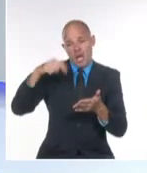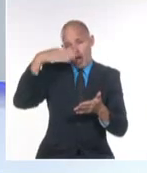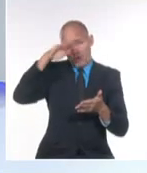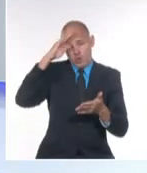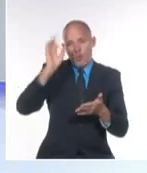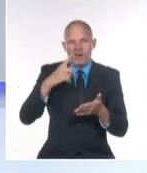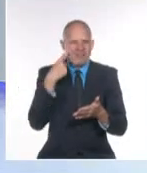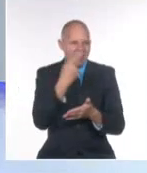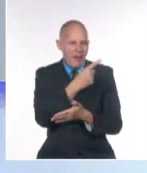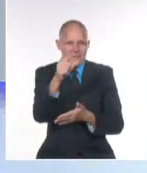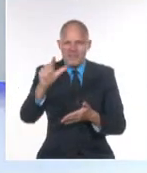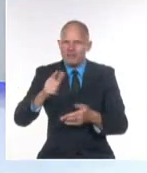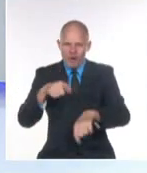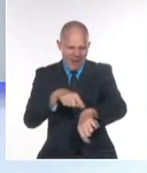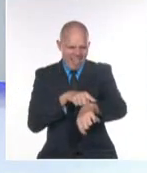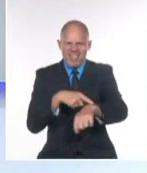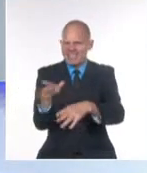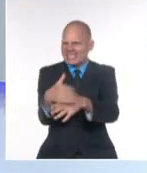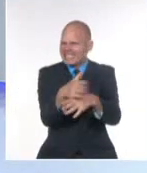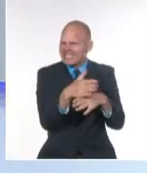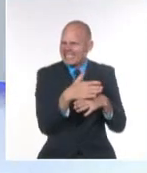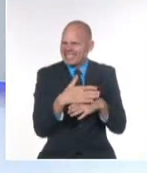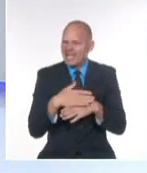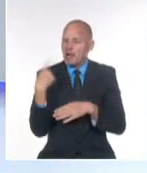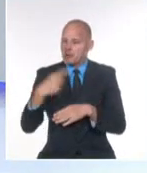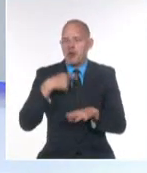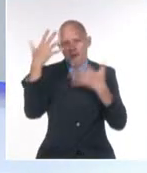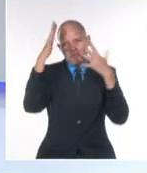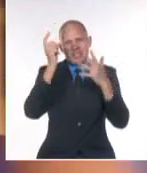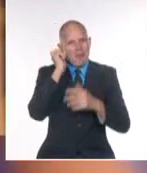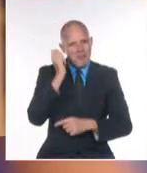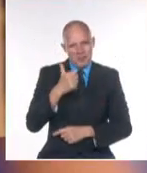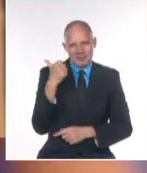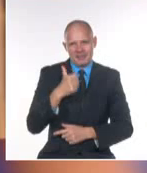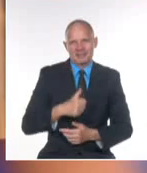mestizaje. Desde nuestro noticiero nos sumamos a la celebración.